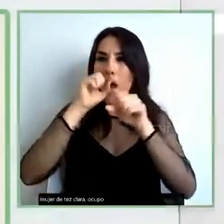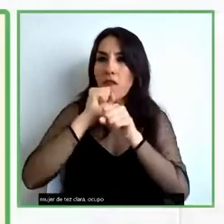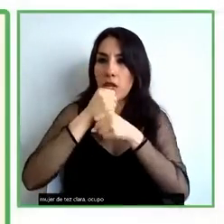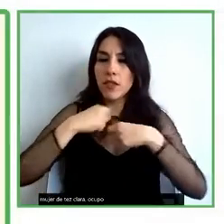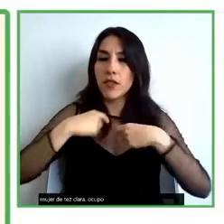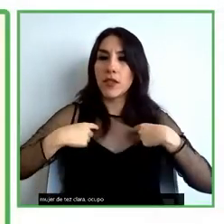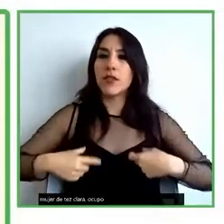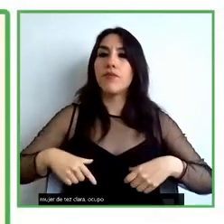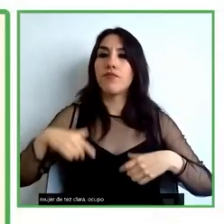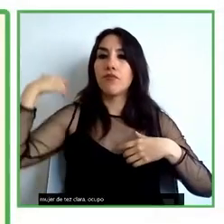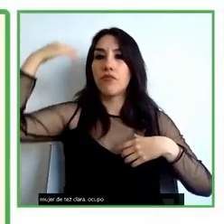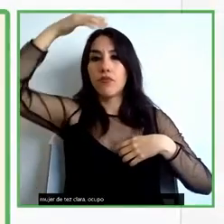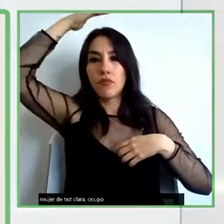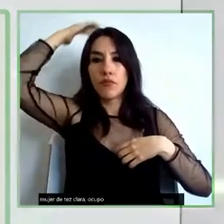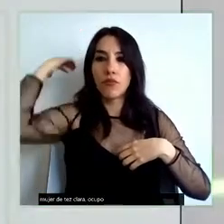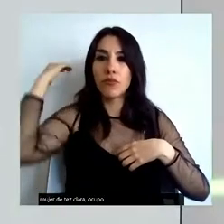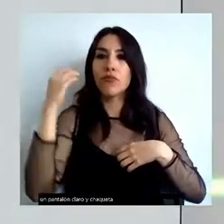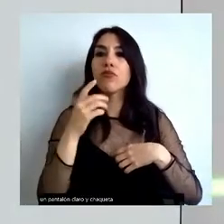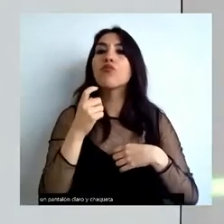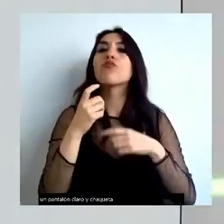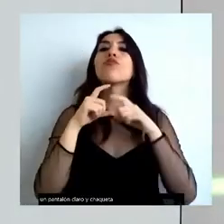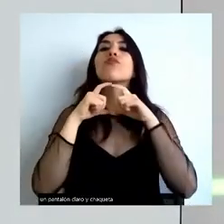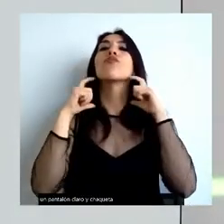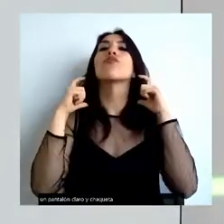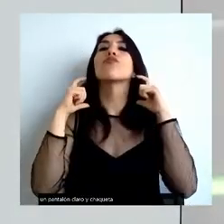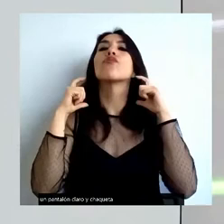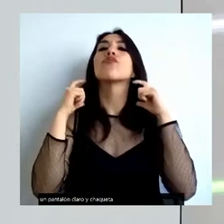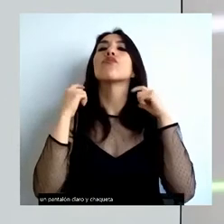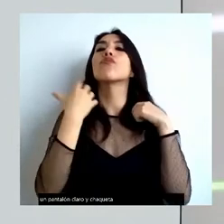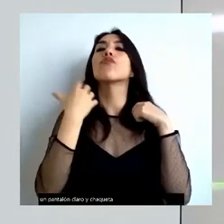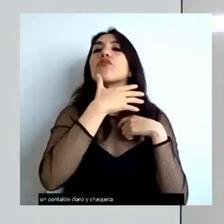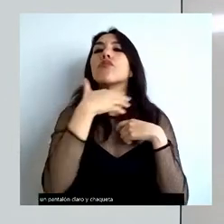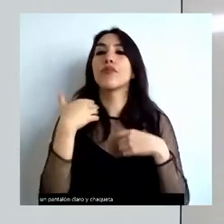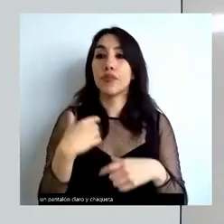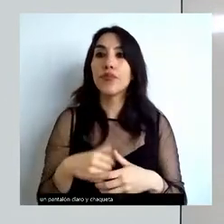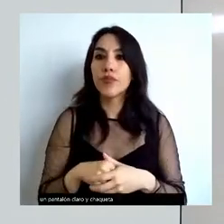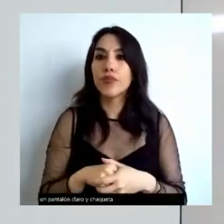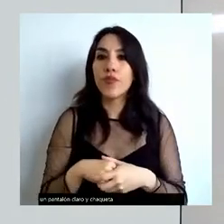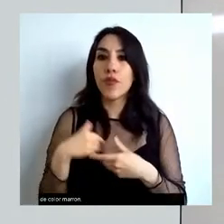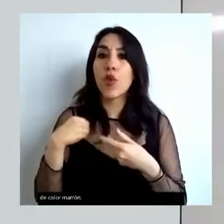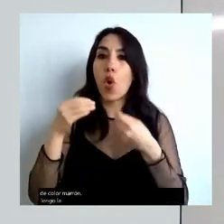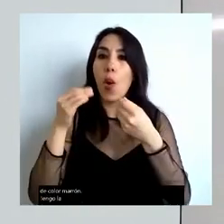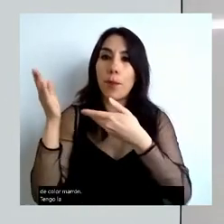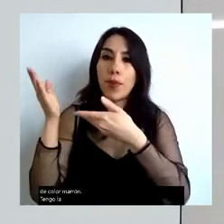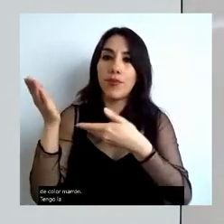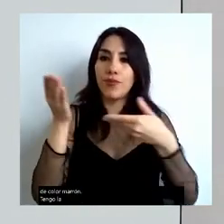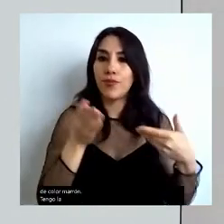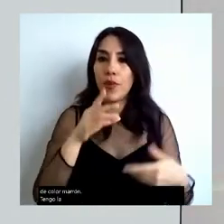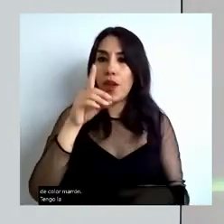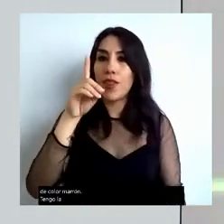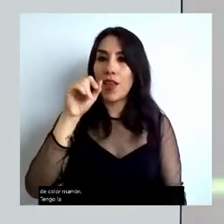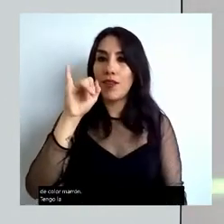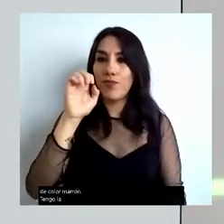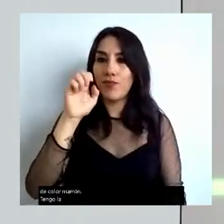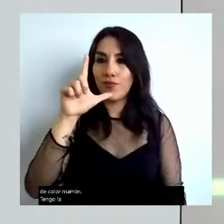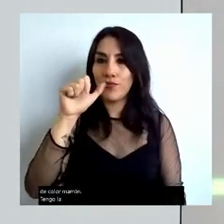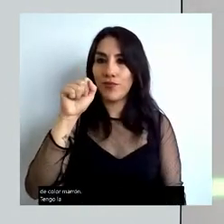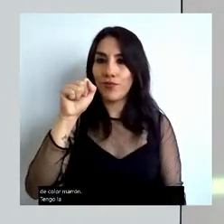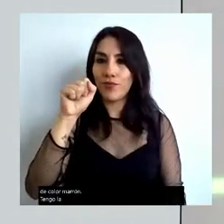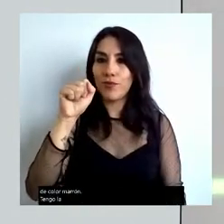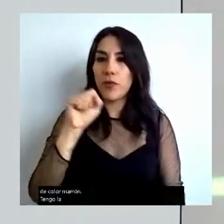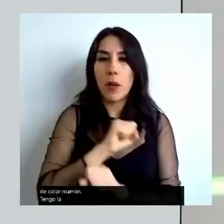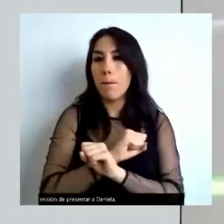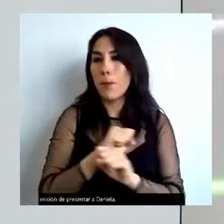Tengo la especial misión de presentar a Daniela Vaz, quien desafortunadamente no pudo estar con nosotros en vivo el día de hoy.